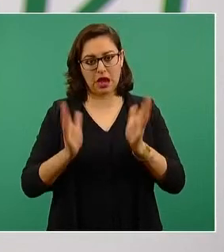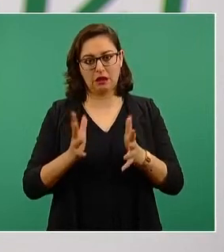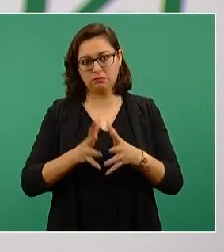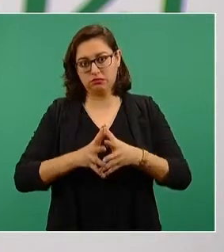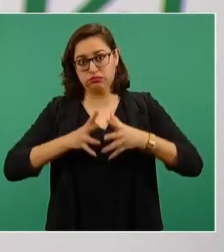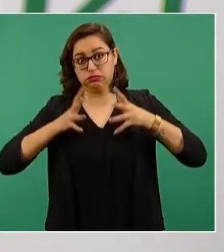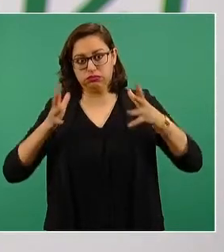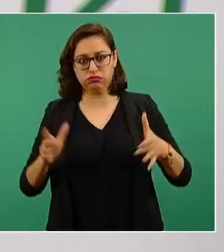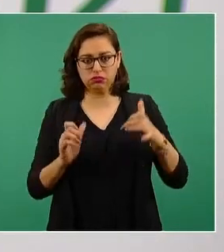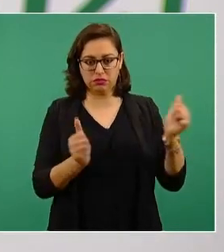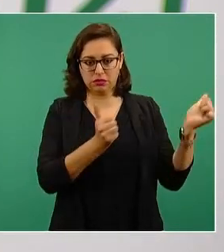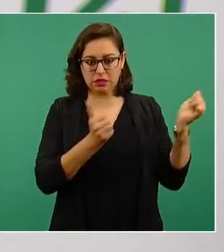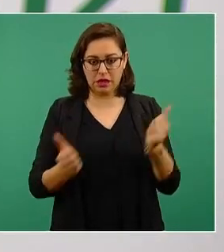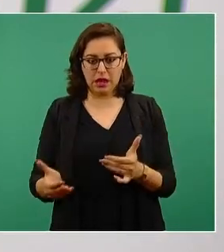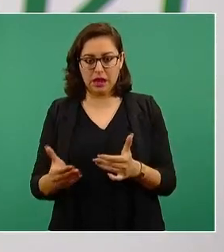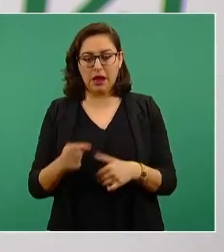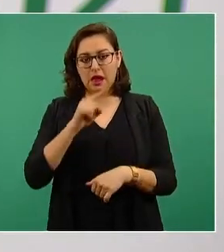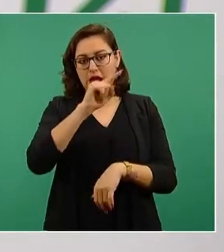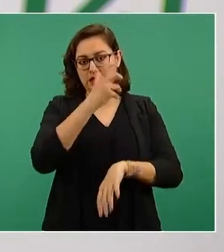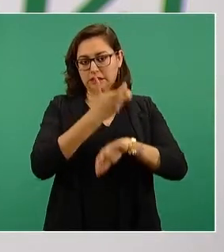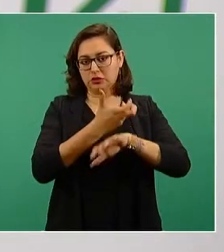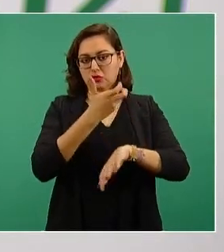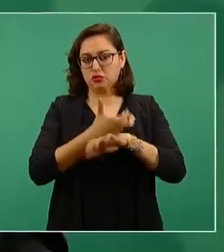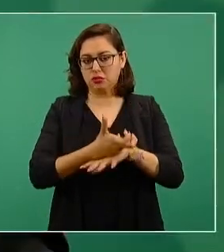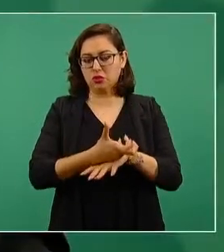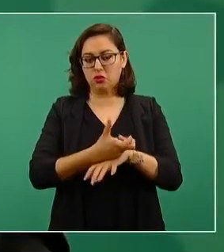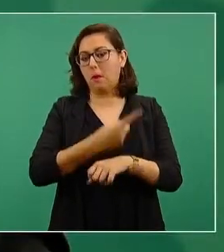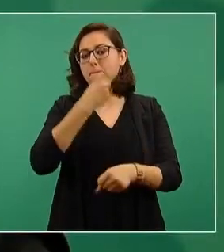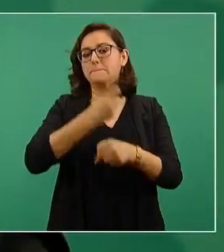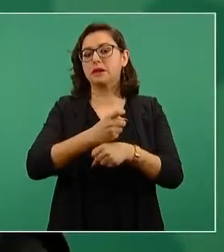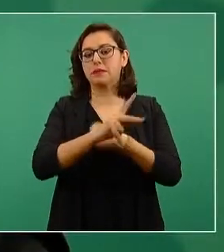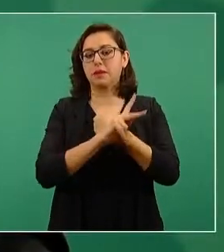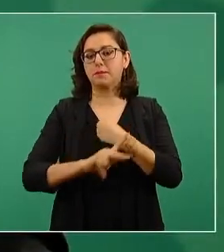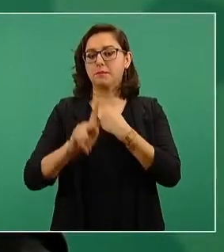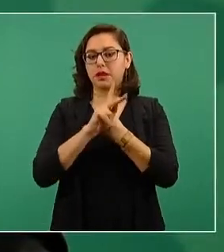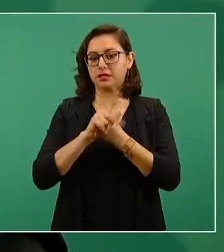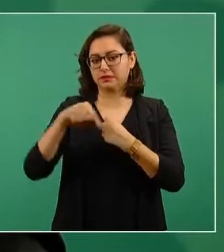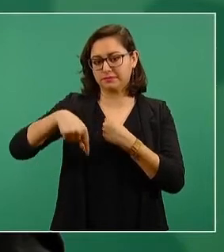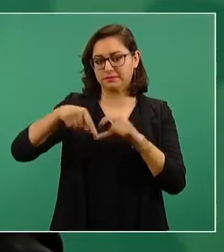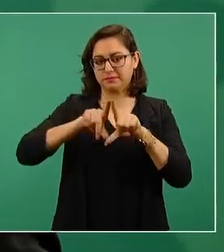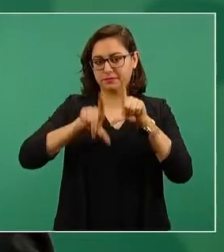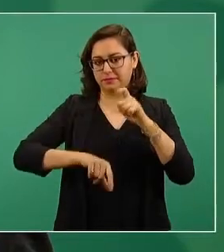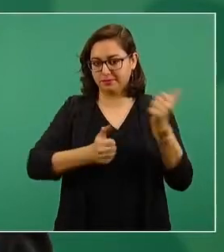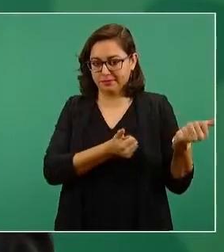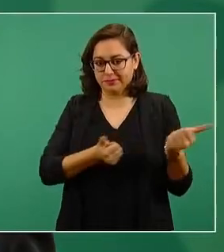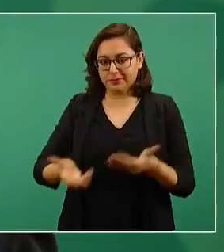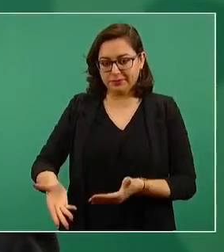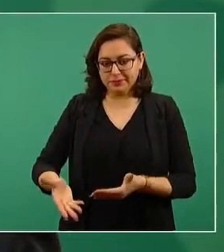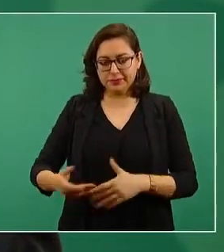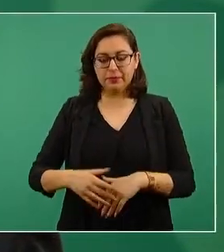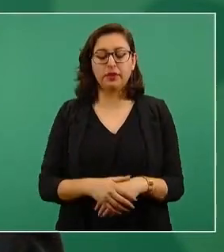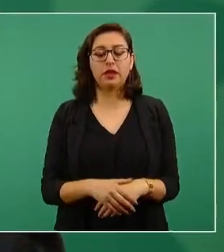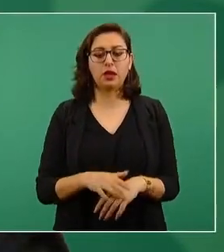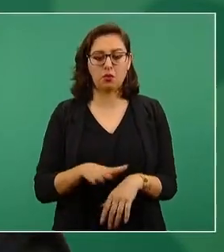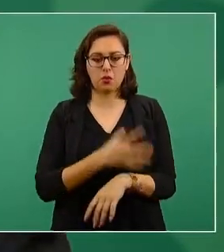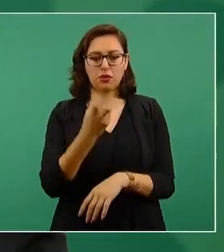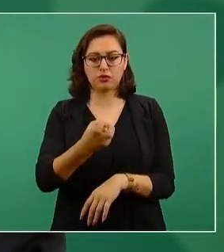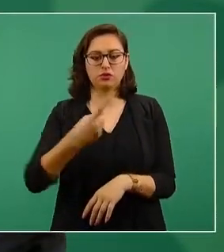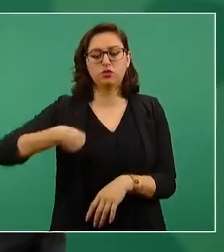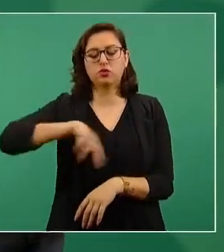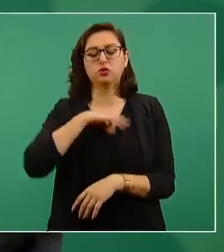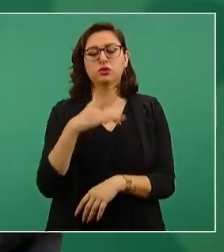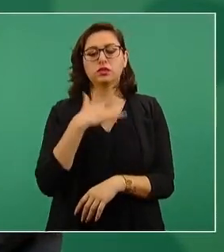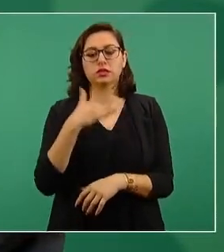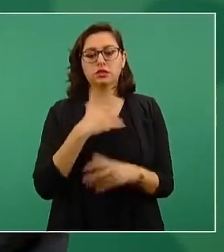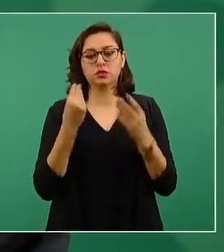Unidos envió vacunas fabricadas en Estados Unidos, por lo que hemos manifestado nuestro agradecimiento